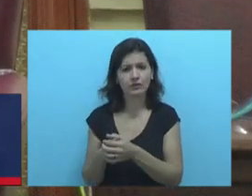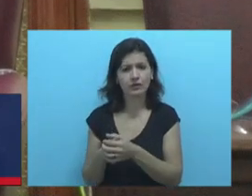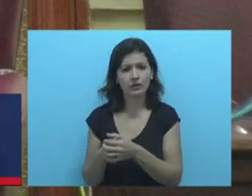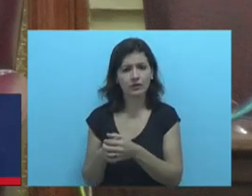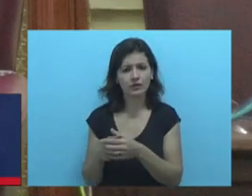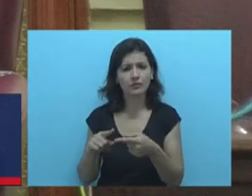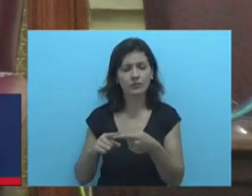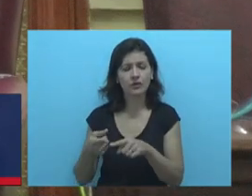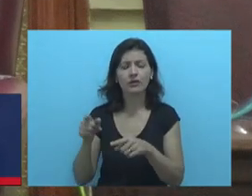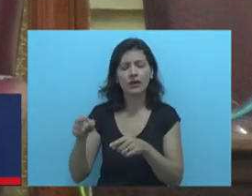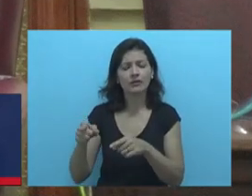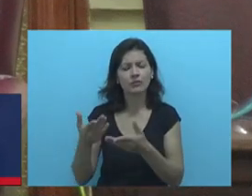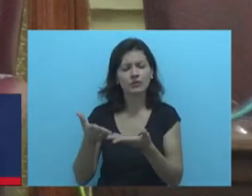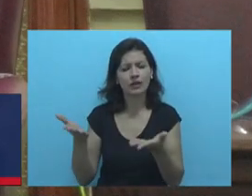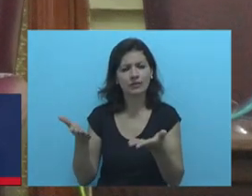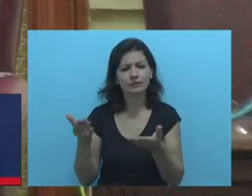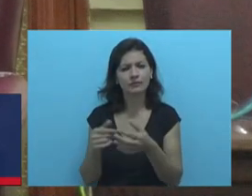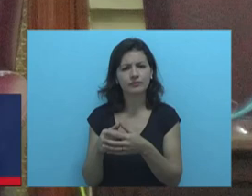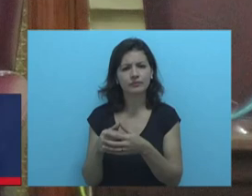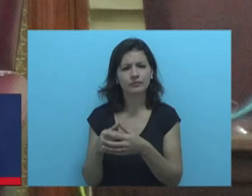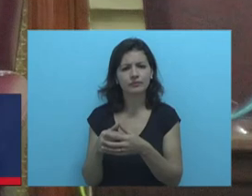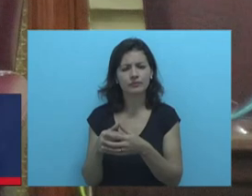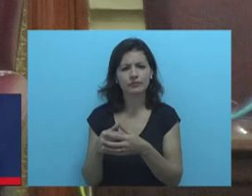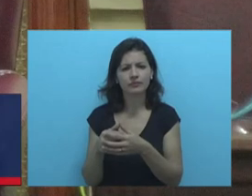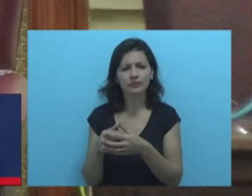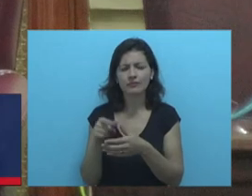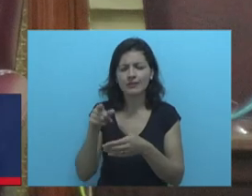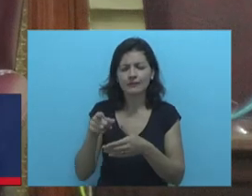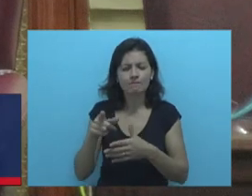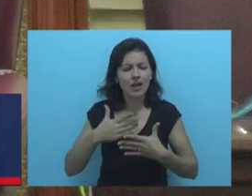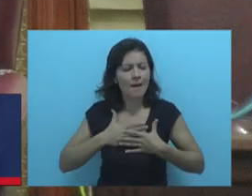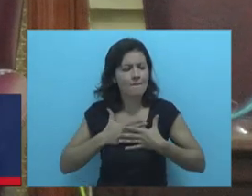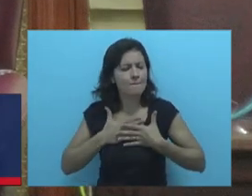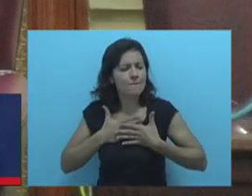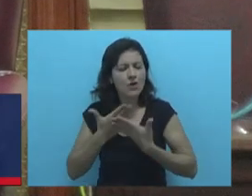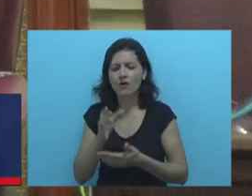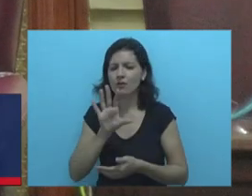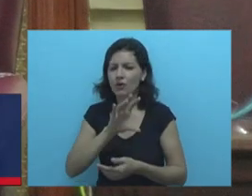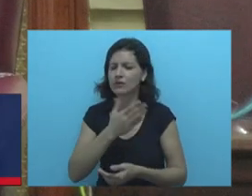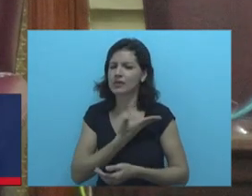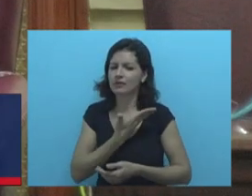universal, expresaba un santafesinismo enorme.